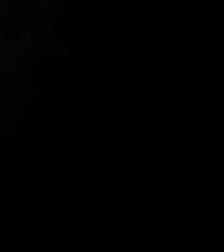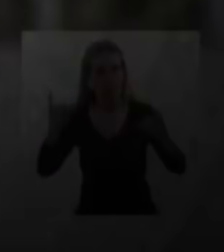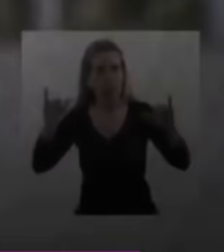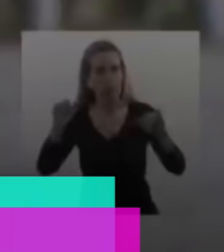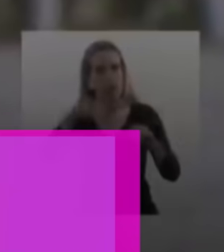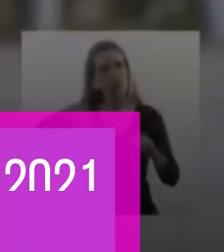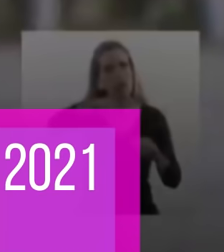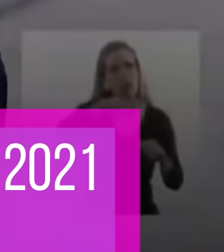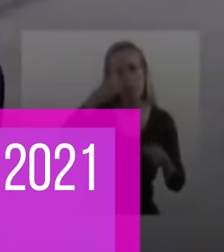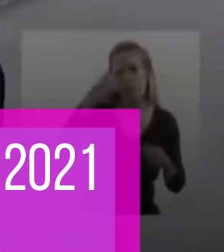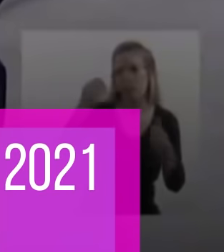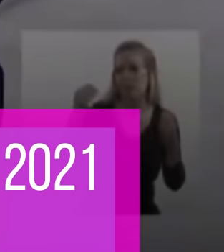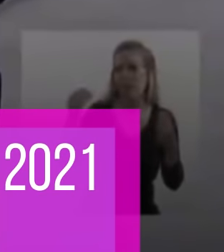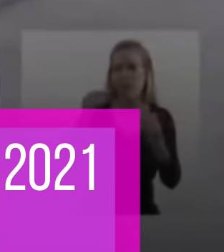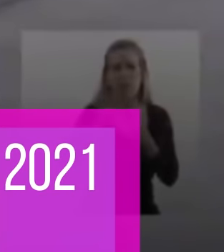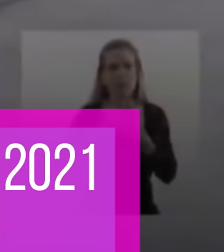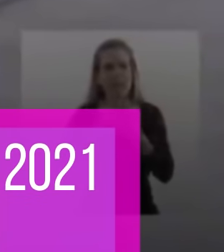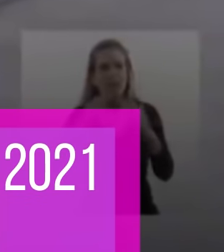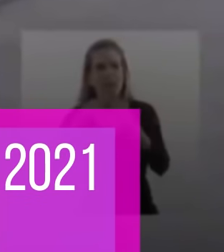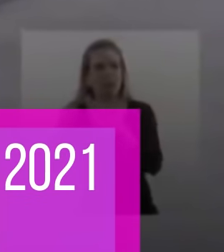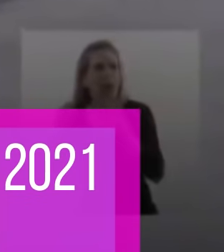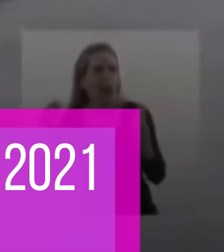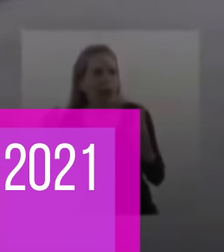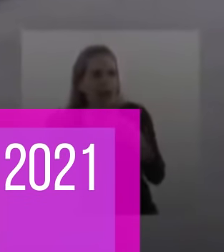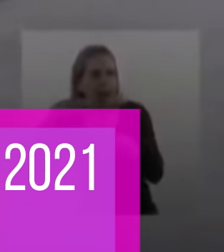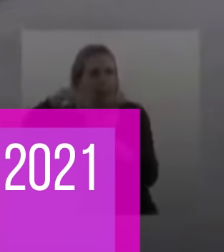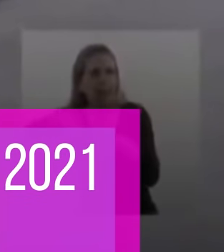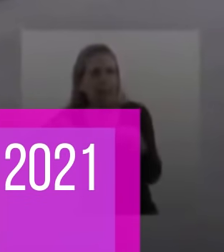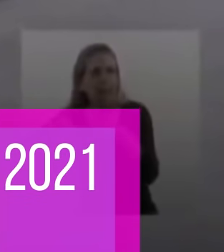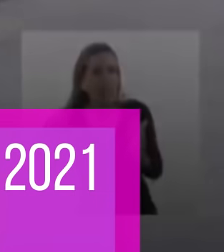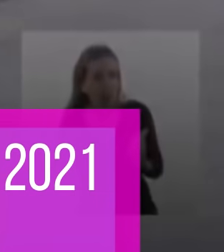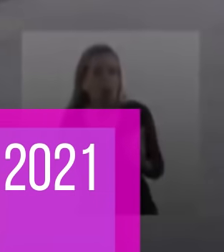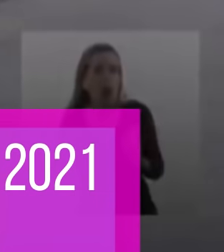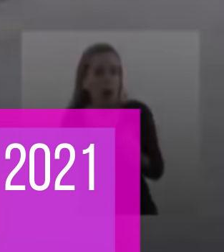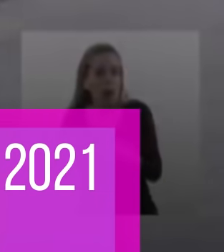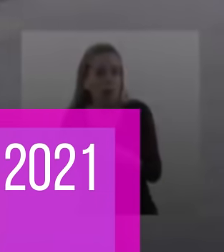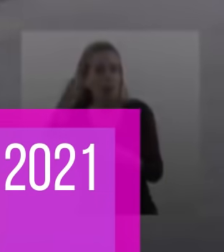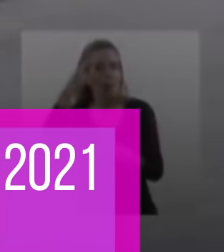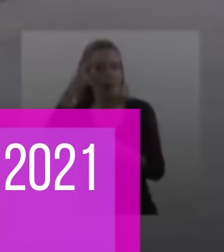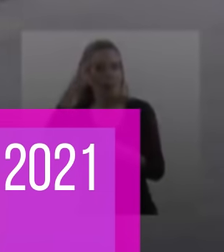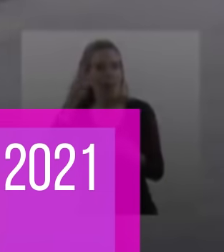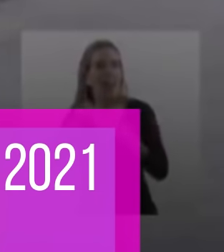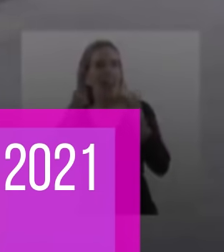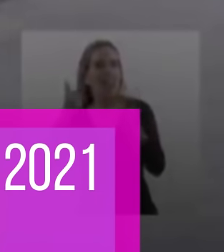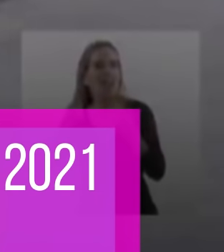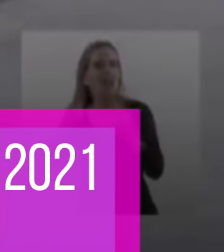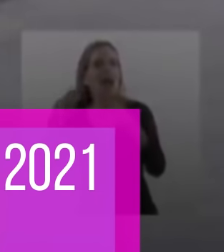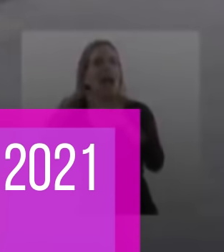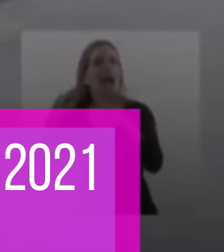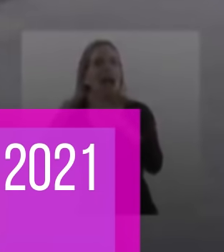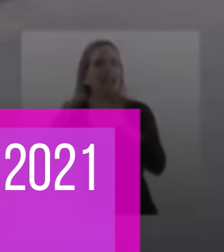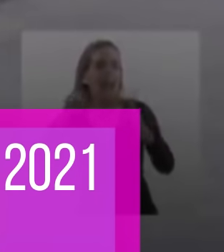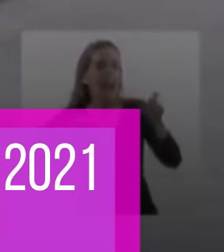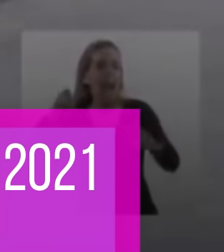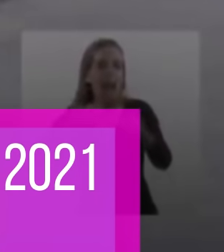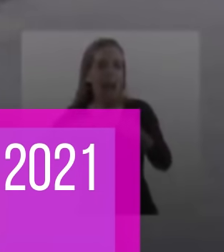Alberto Fernández, junto a sus ministros, decidió una batería de medidas económicas para paliar la crisis económica que atraviesa la población luego